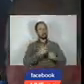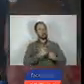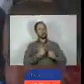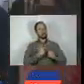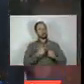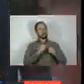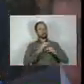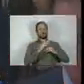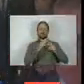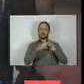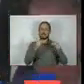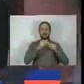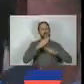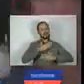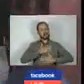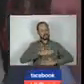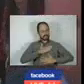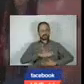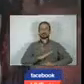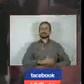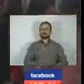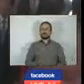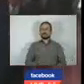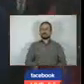tranquilidad en Nicaragua. Eso fue lo que dijo.